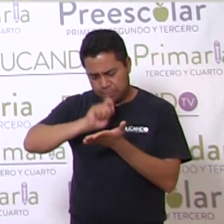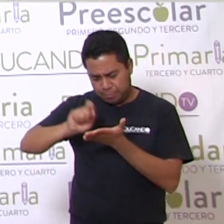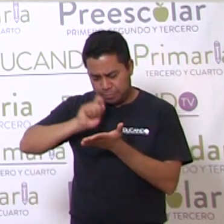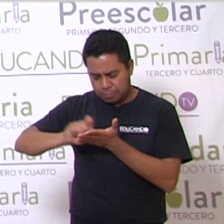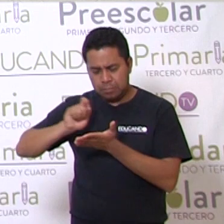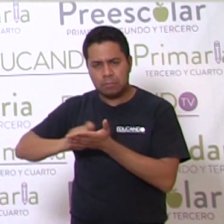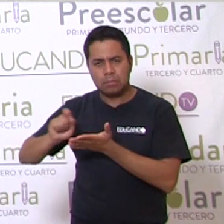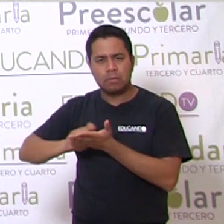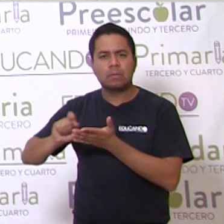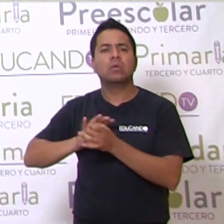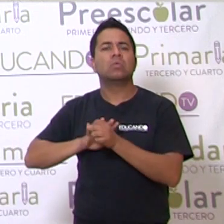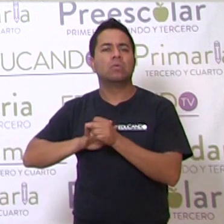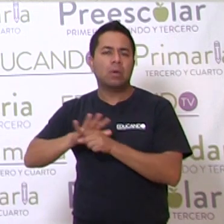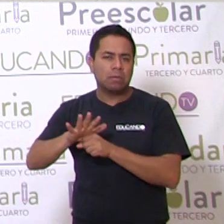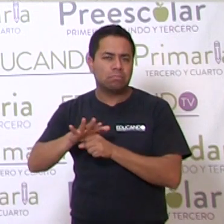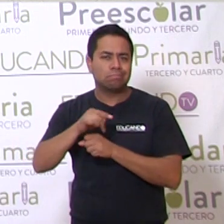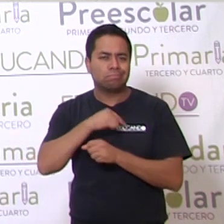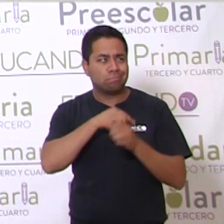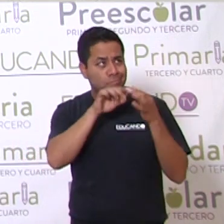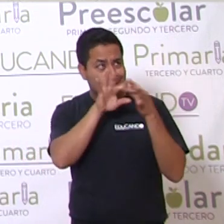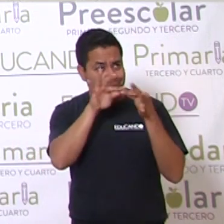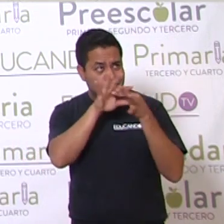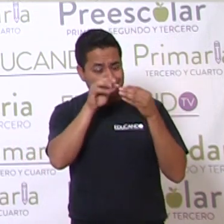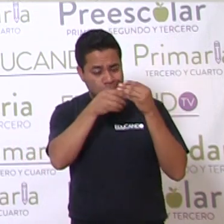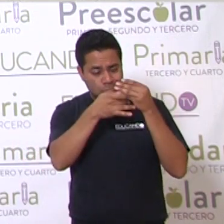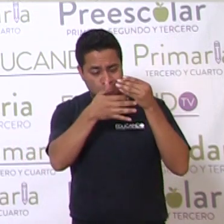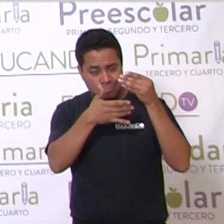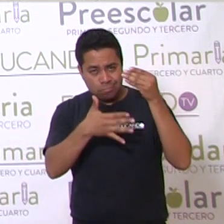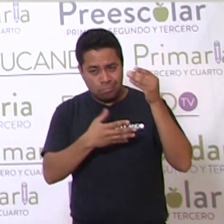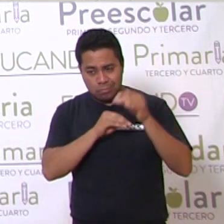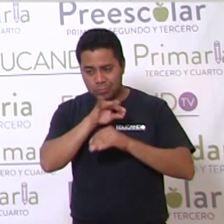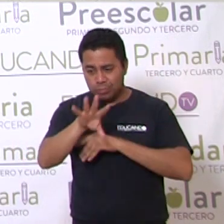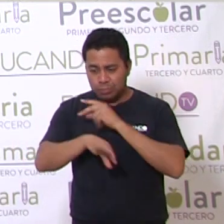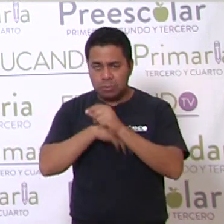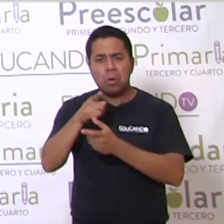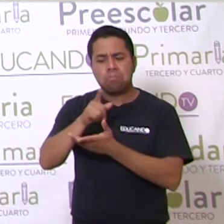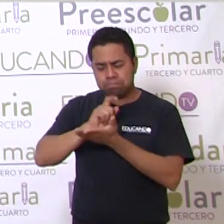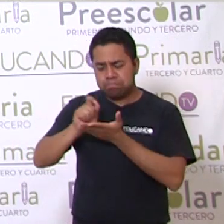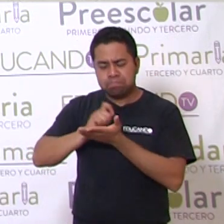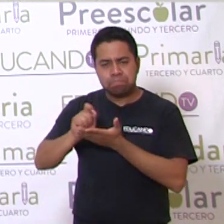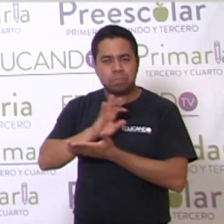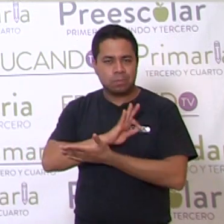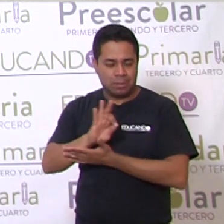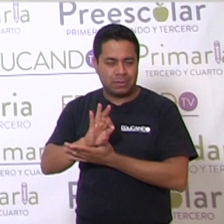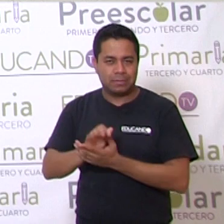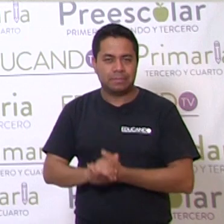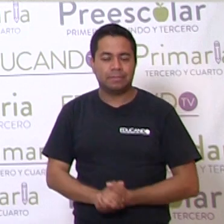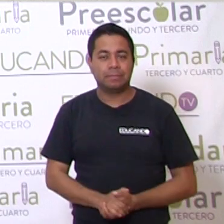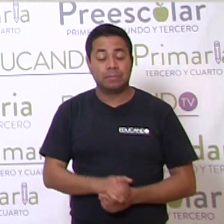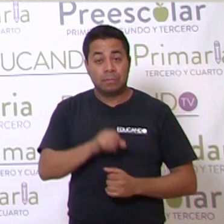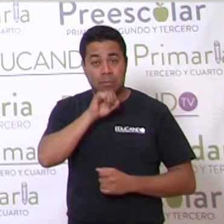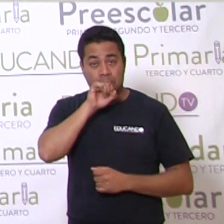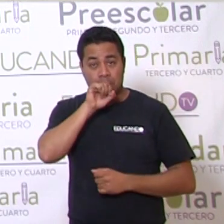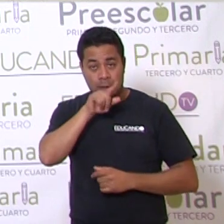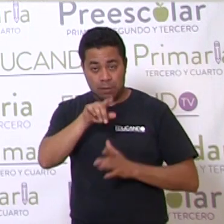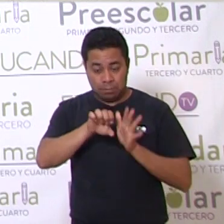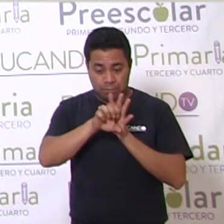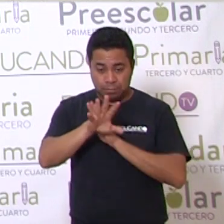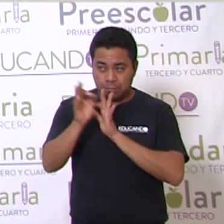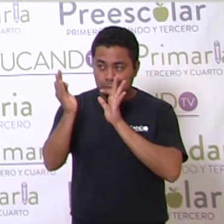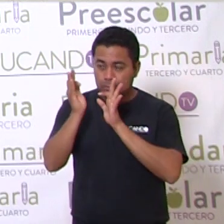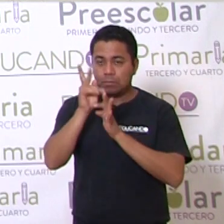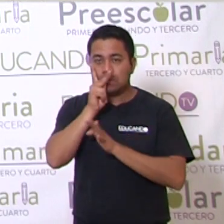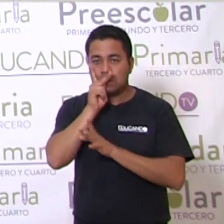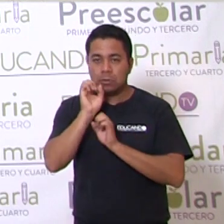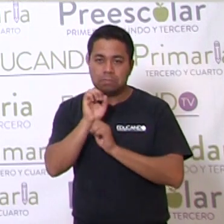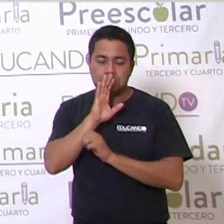forma coherente y sencilla toda la información que vamos a estar trabajando a lo largo de toda esta sesión. También, si estás cerca,